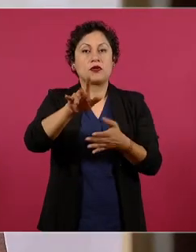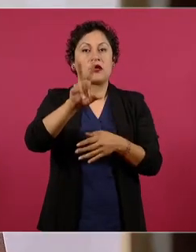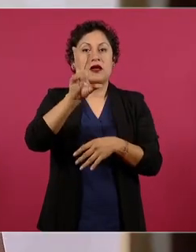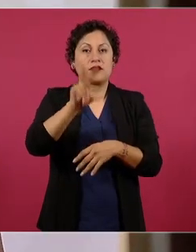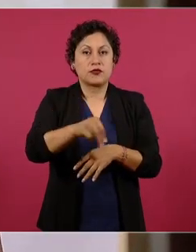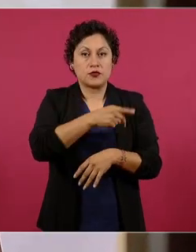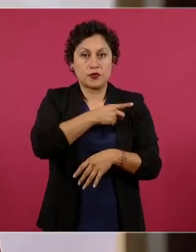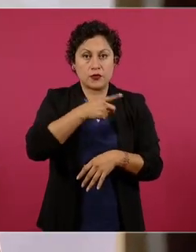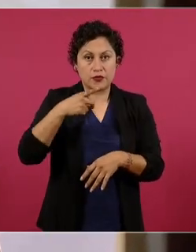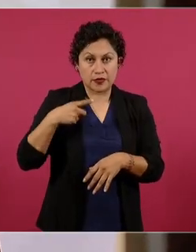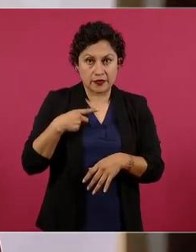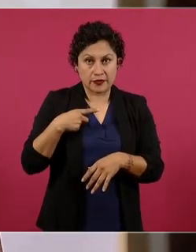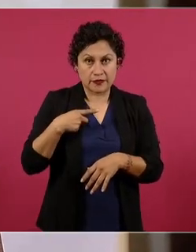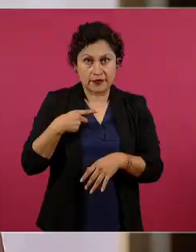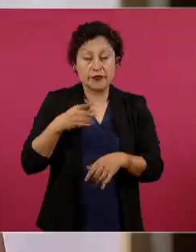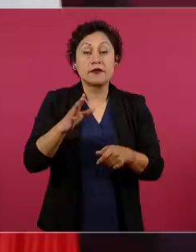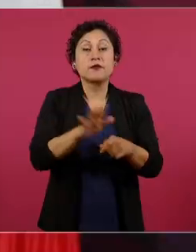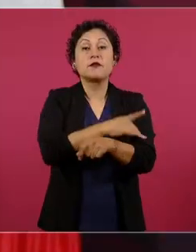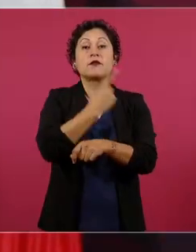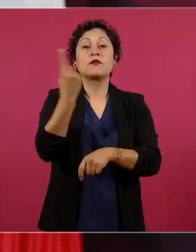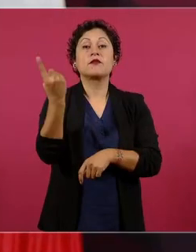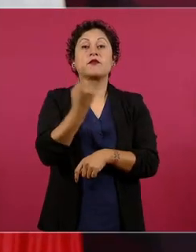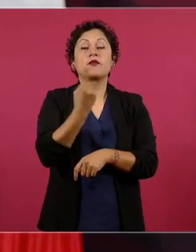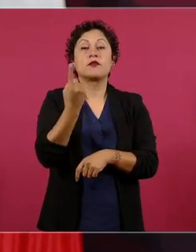porque eso